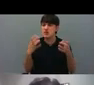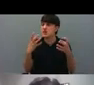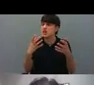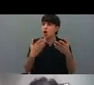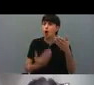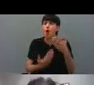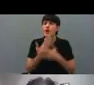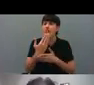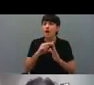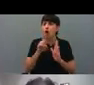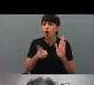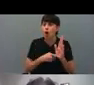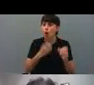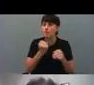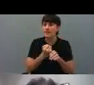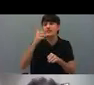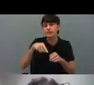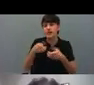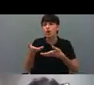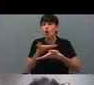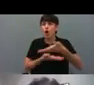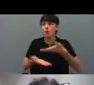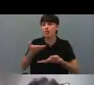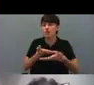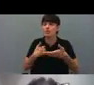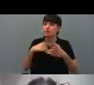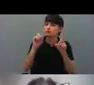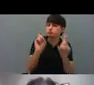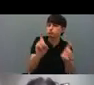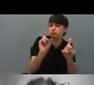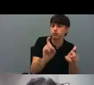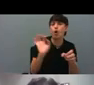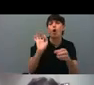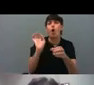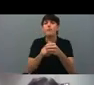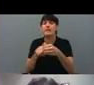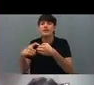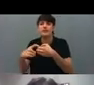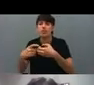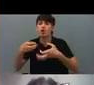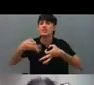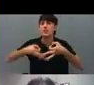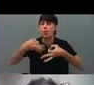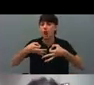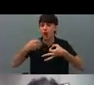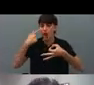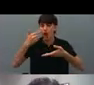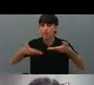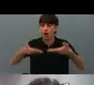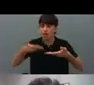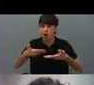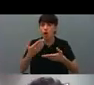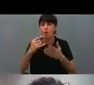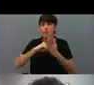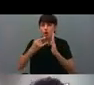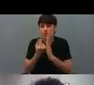podido realizar colaboraciones, dando clases, participando en tribunales de evaluación, diseñando